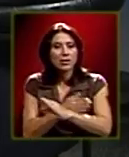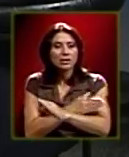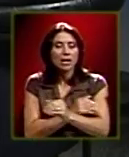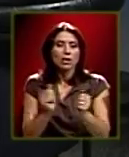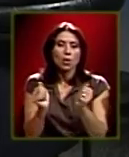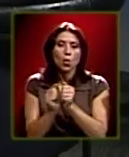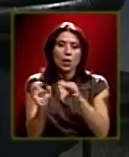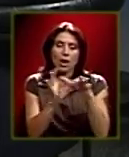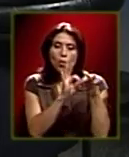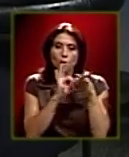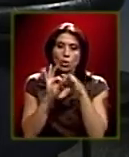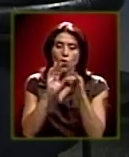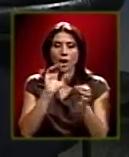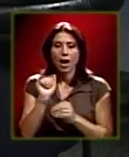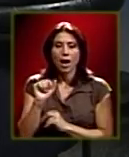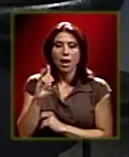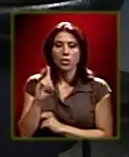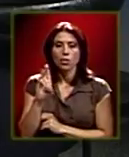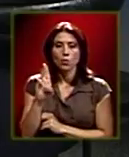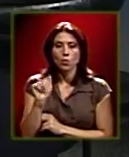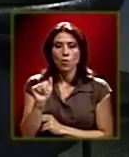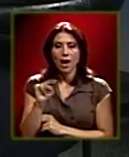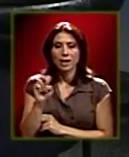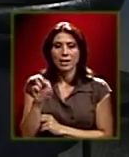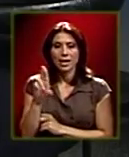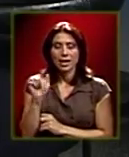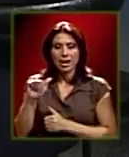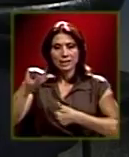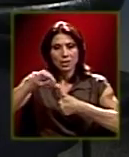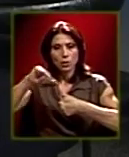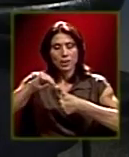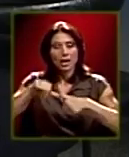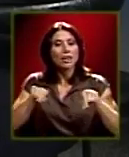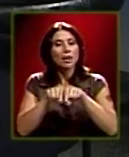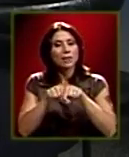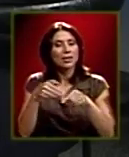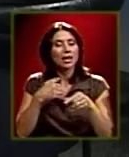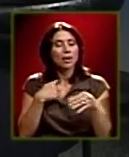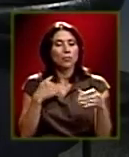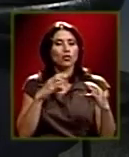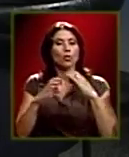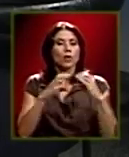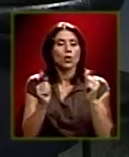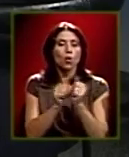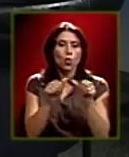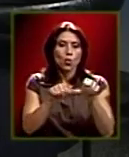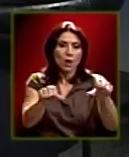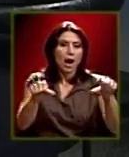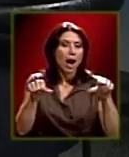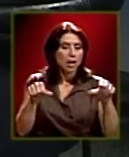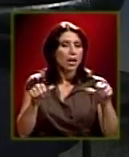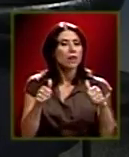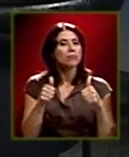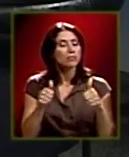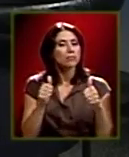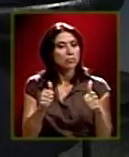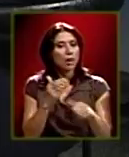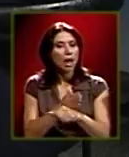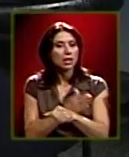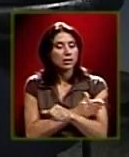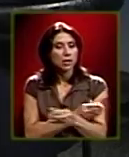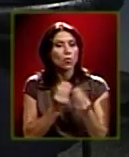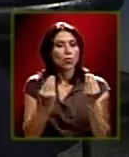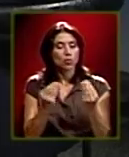Aduanera Centroamericana. Tenemos también un acercamiento con un área que nos ha crecido mucho, que es el Asia. Creo que la